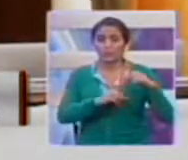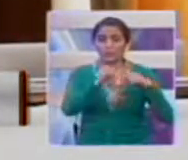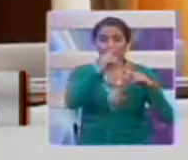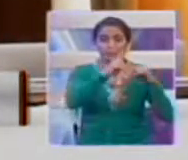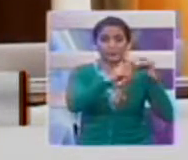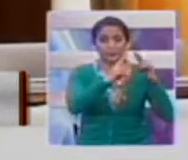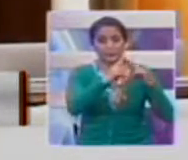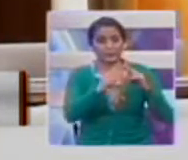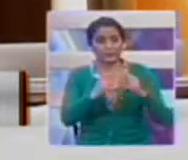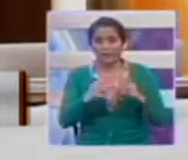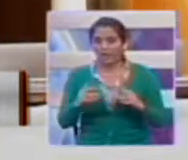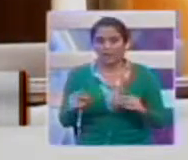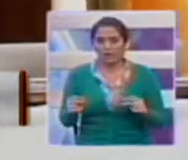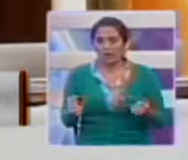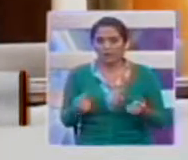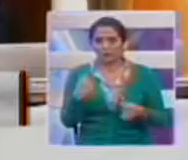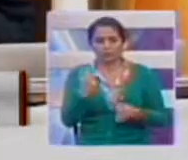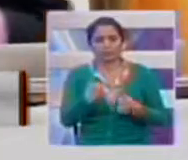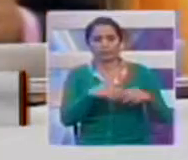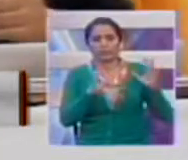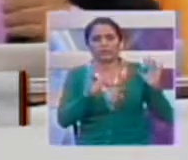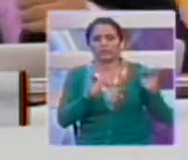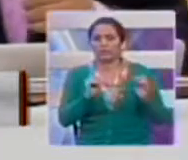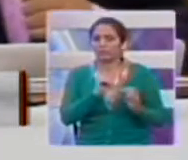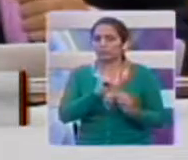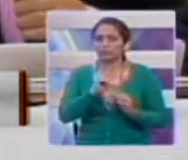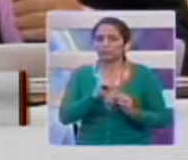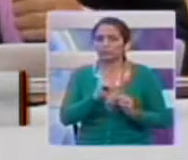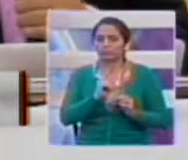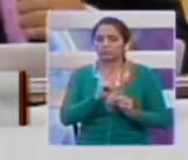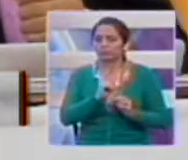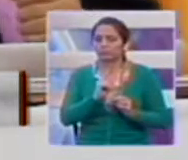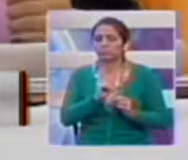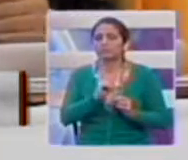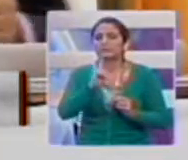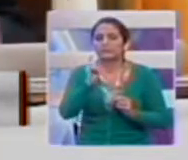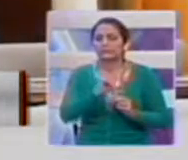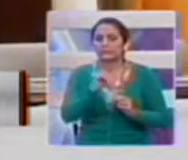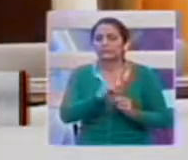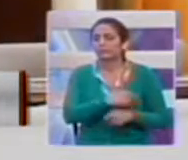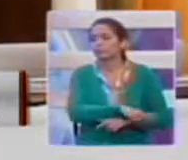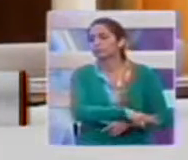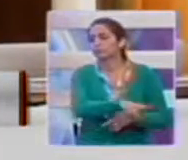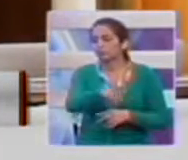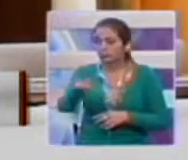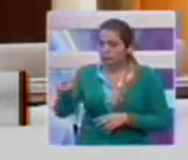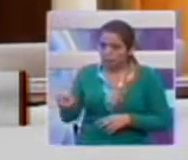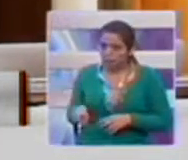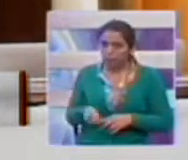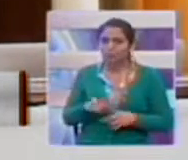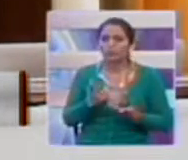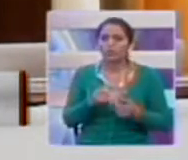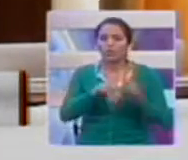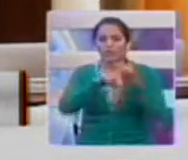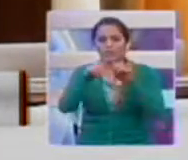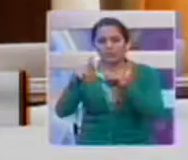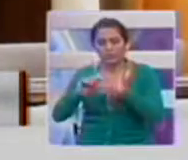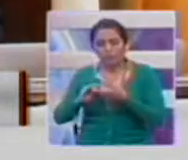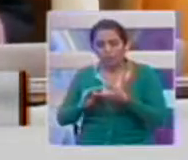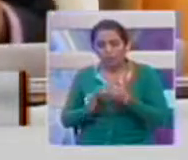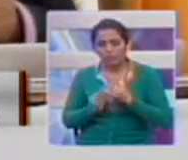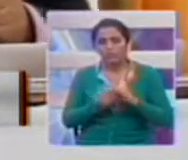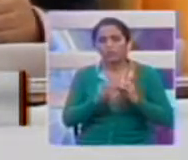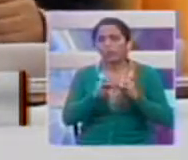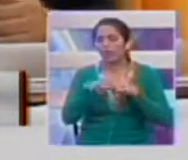la base del rol de los funcionarios o los técnicos del Estado. Se hace sobre el rol que tienen cada uno de los organismos en el